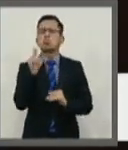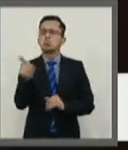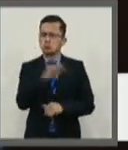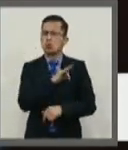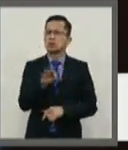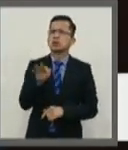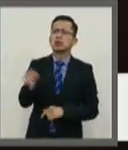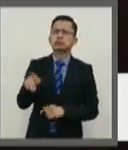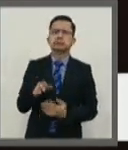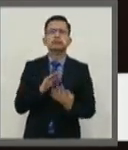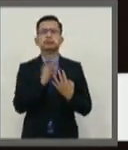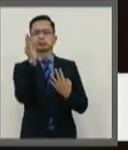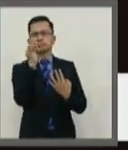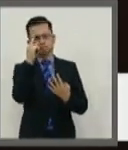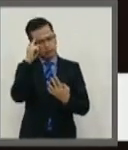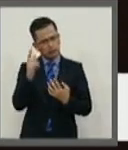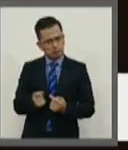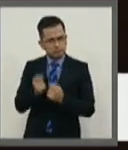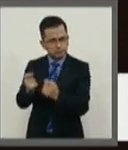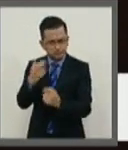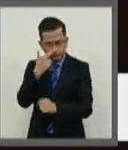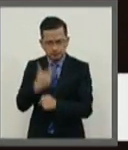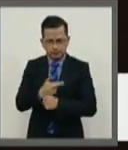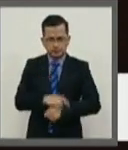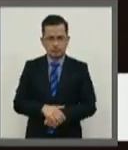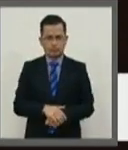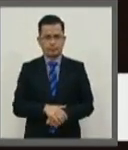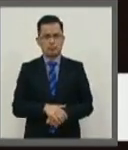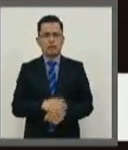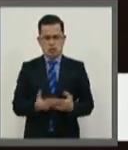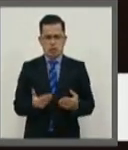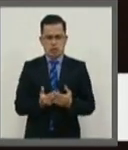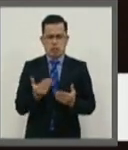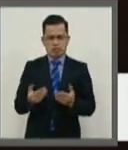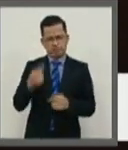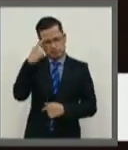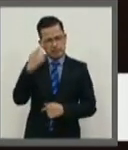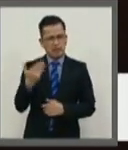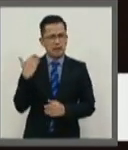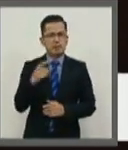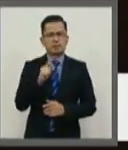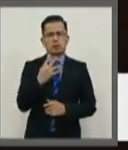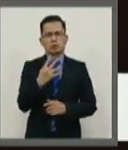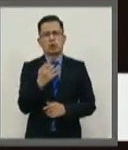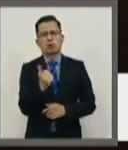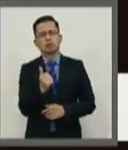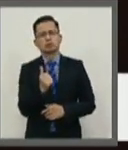Actualmente en la lista nominal, con corte al 24 de agosto de 2018,